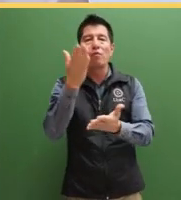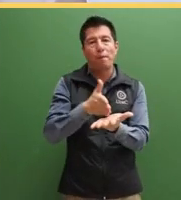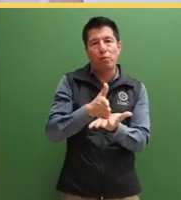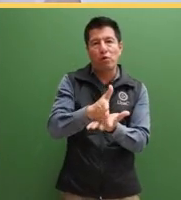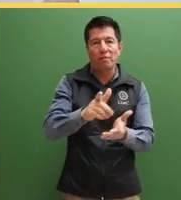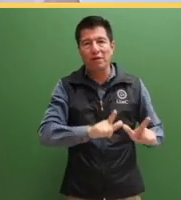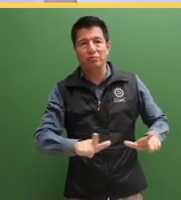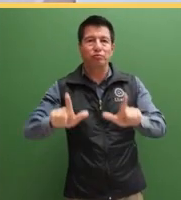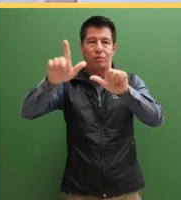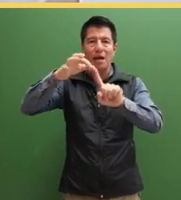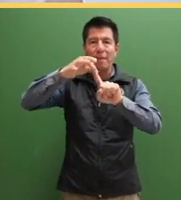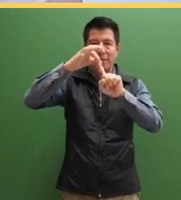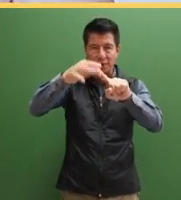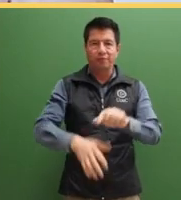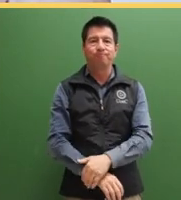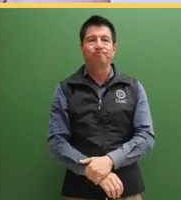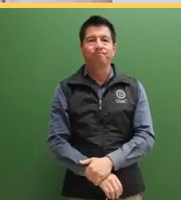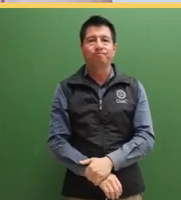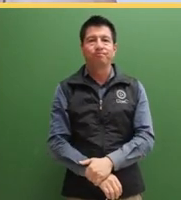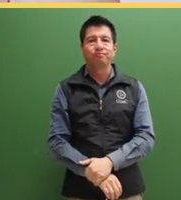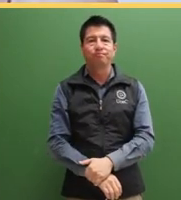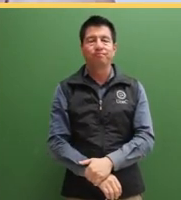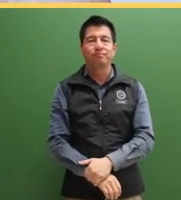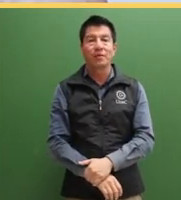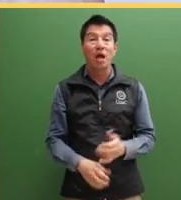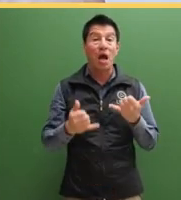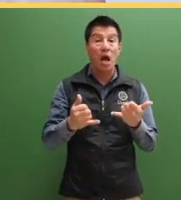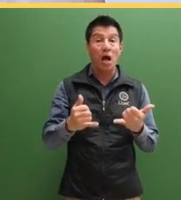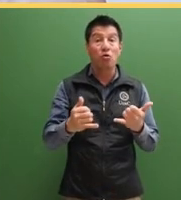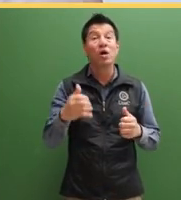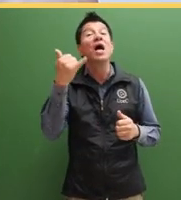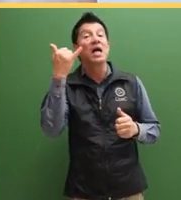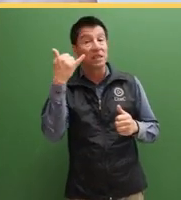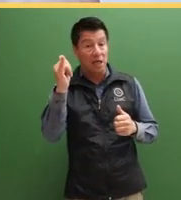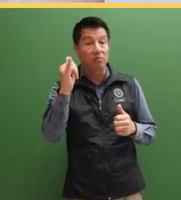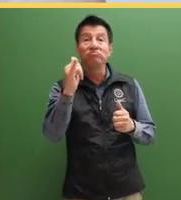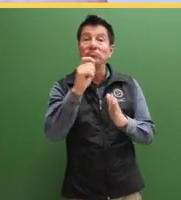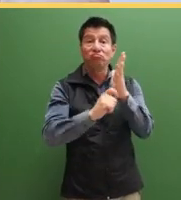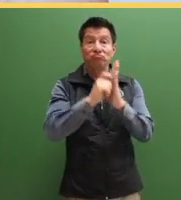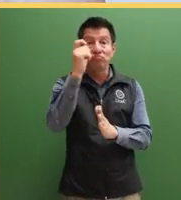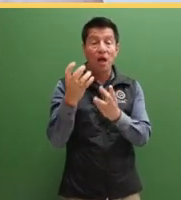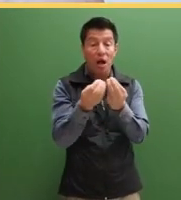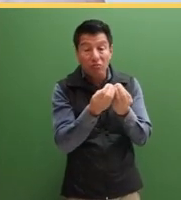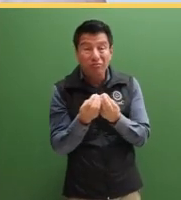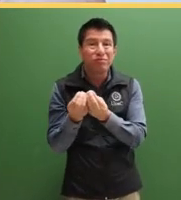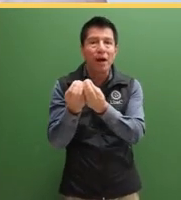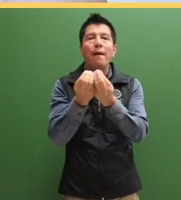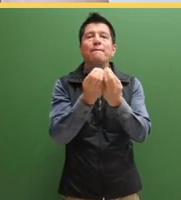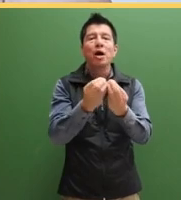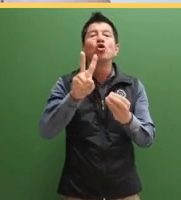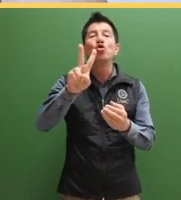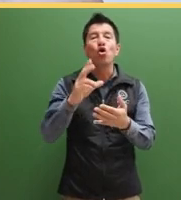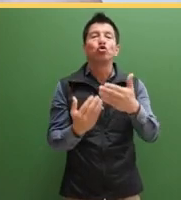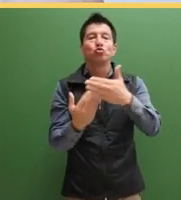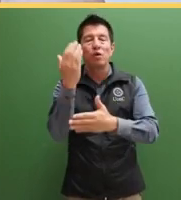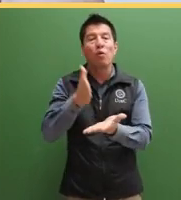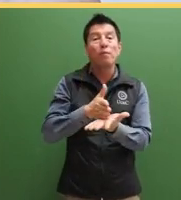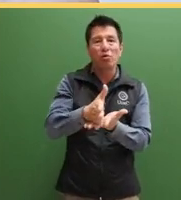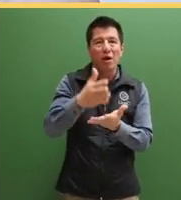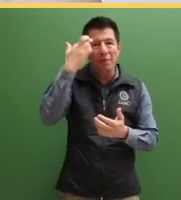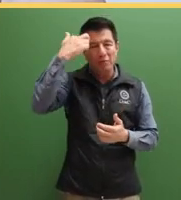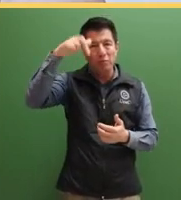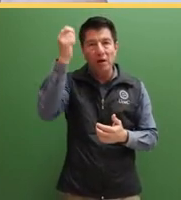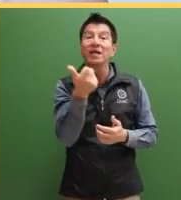de posgrado a nivel de especialización. De otro lado, se tienen ya aprobados por órganos colegiados 2 nuevos programas de pregrado y 19 programas